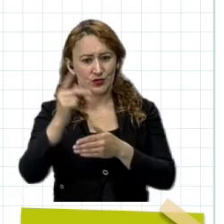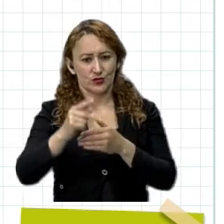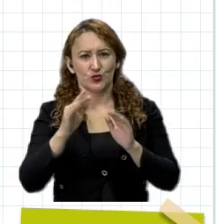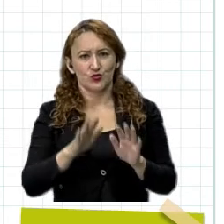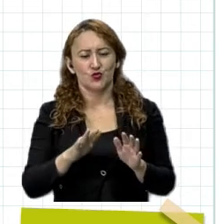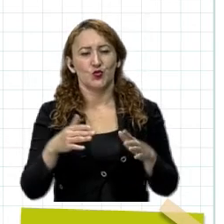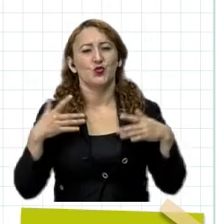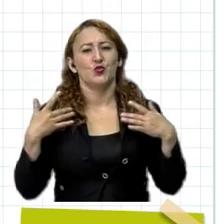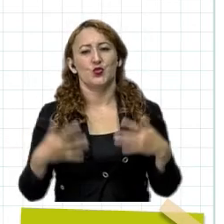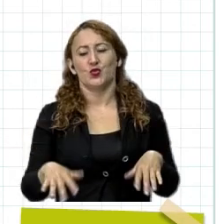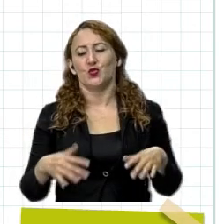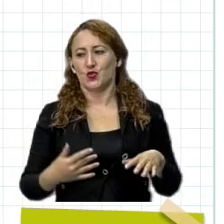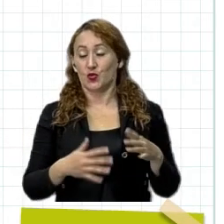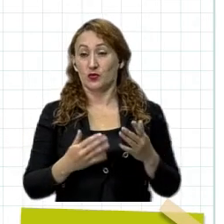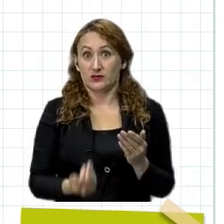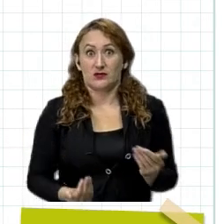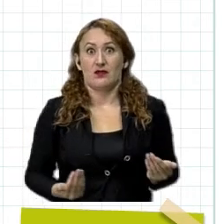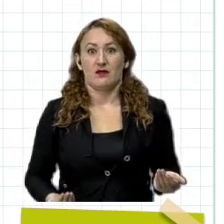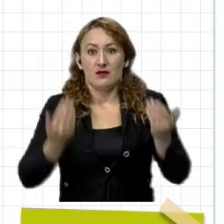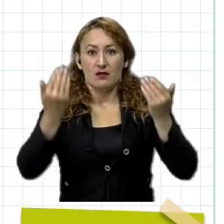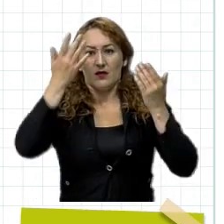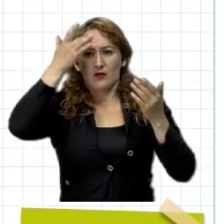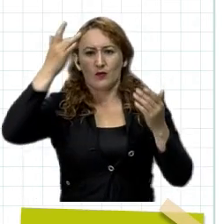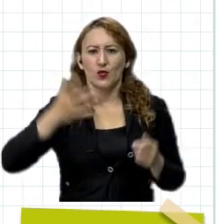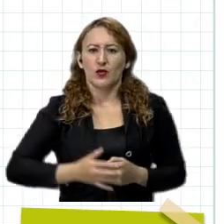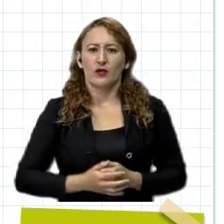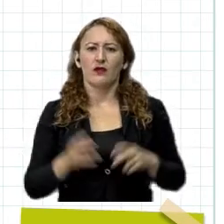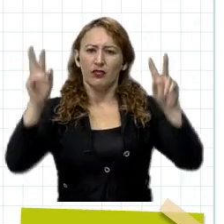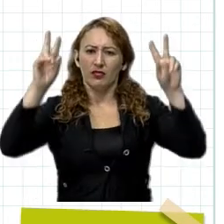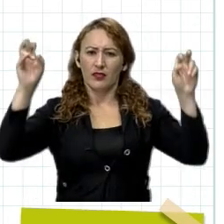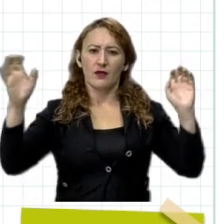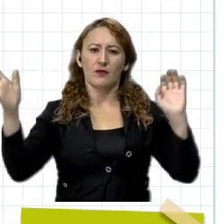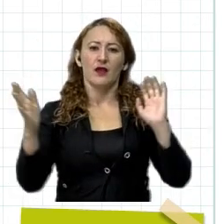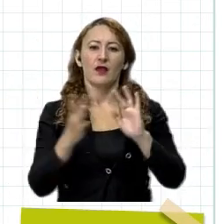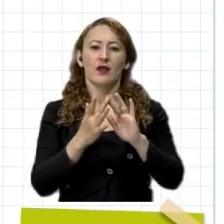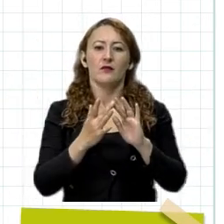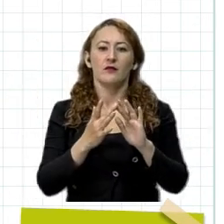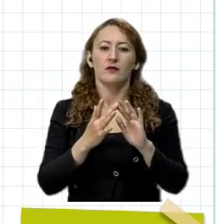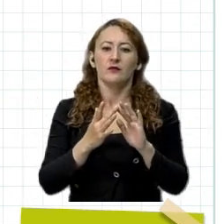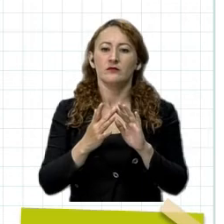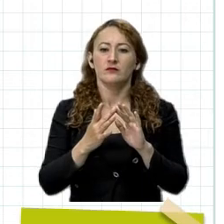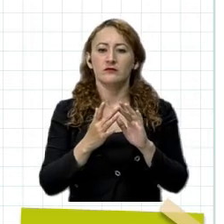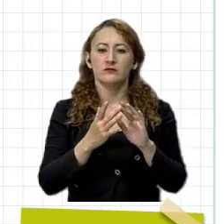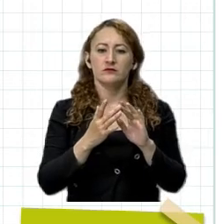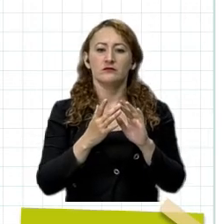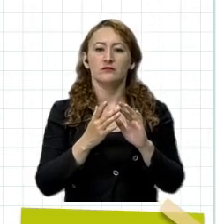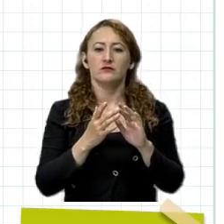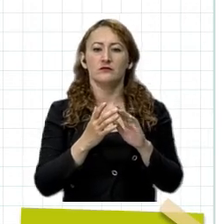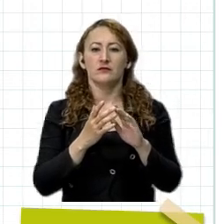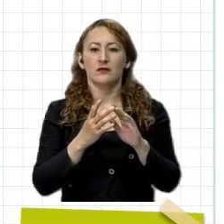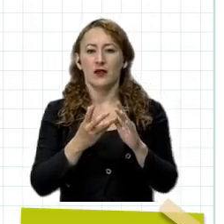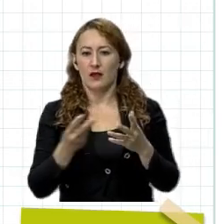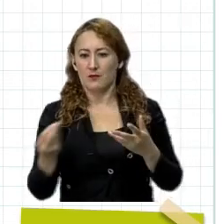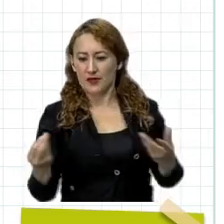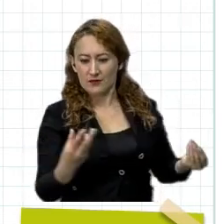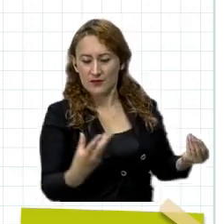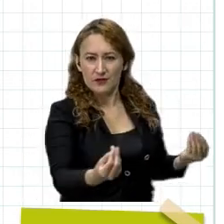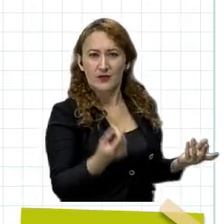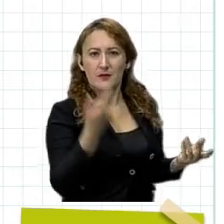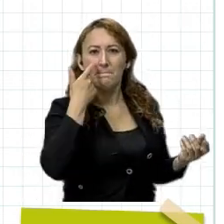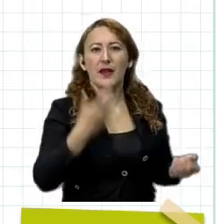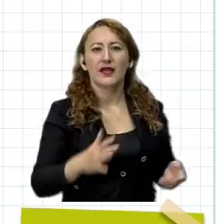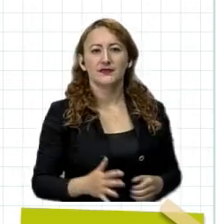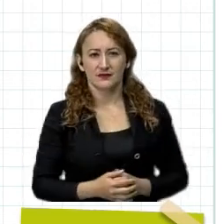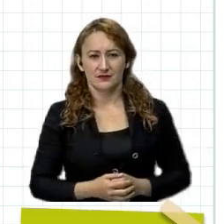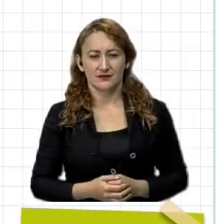fue muy fructífero porque se juntaron temas que parecen que se separan, que se fragmentan